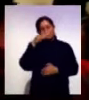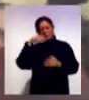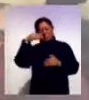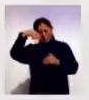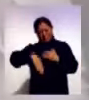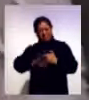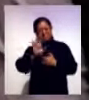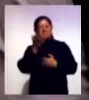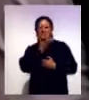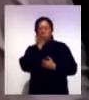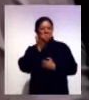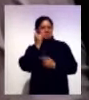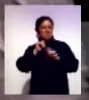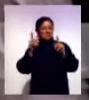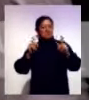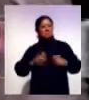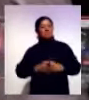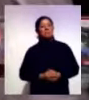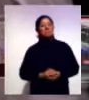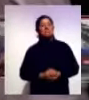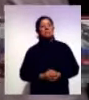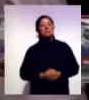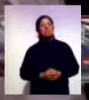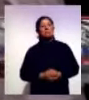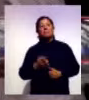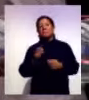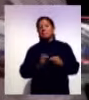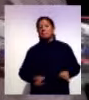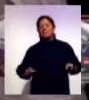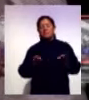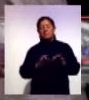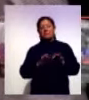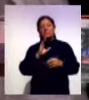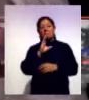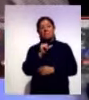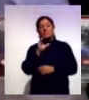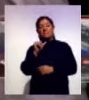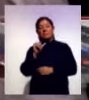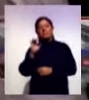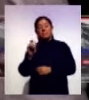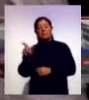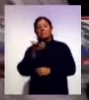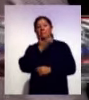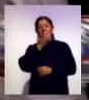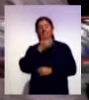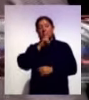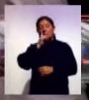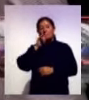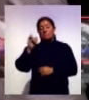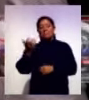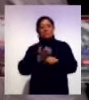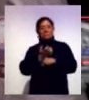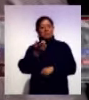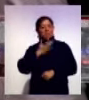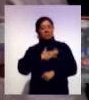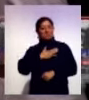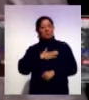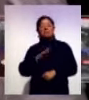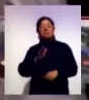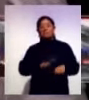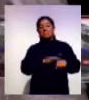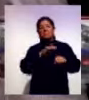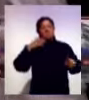Tlaxcala. Quiero recalcar la importancia del cacao como una bebida tradicional de nuestro estado, pero sobre todo de